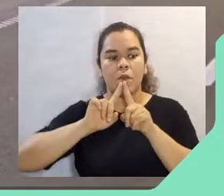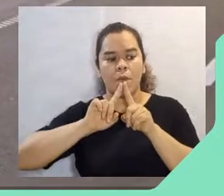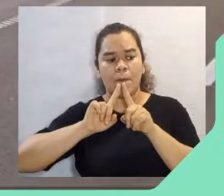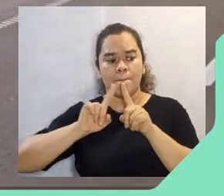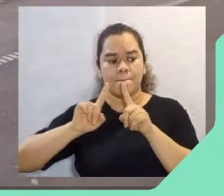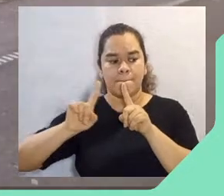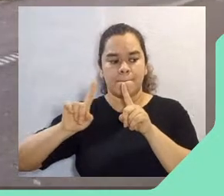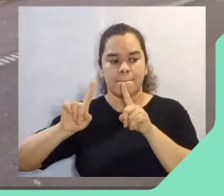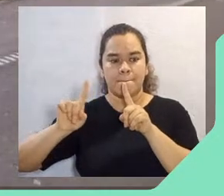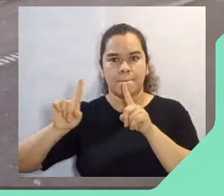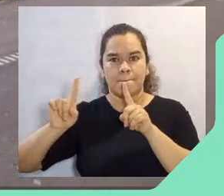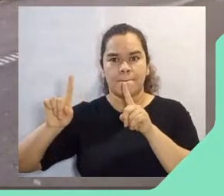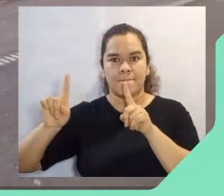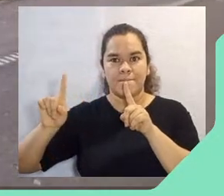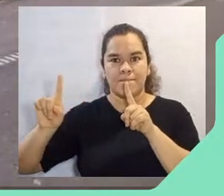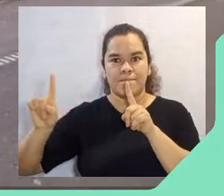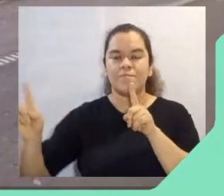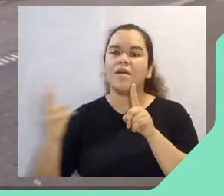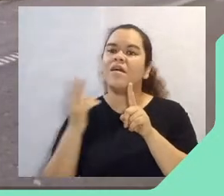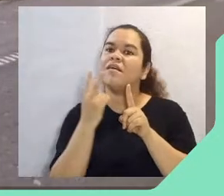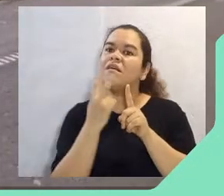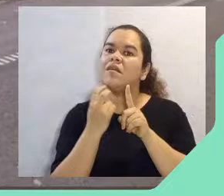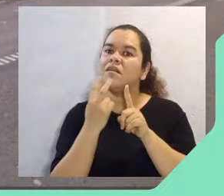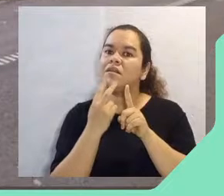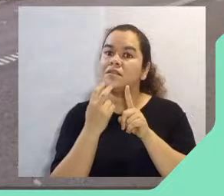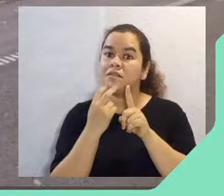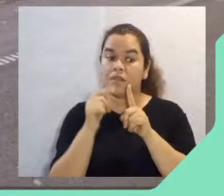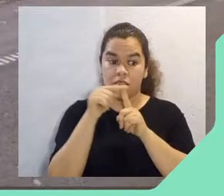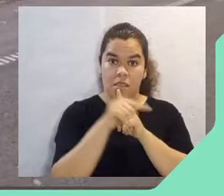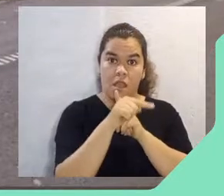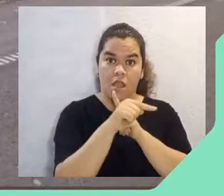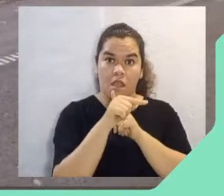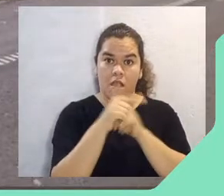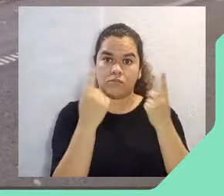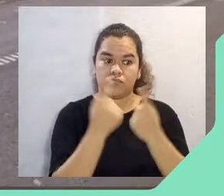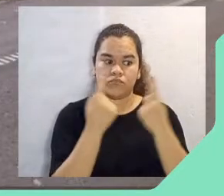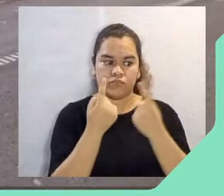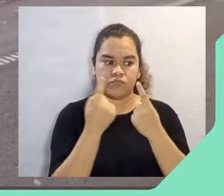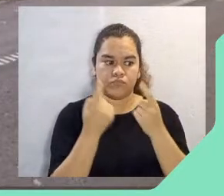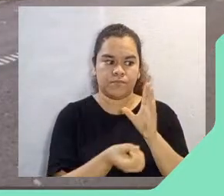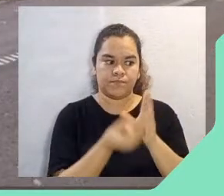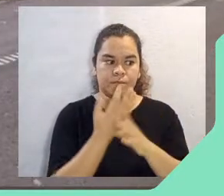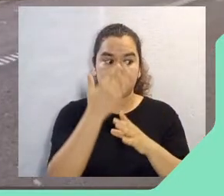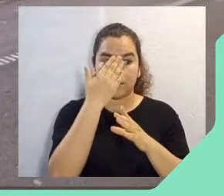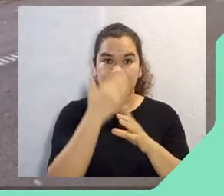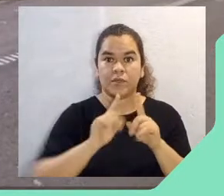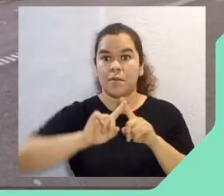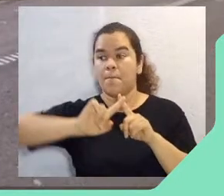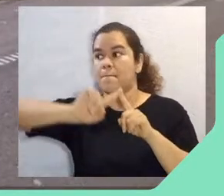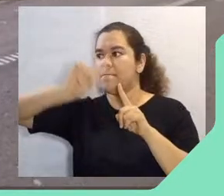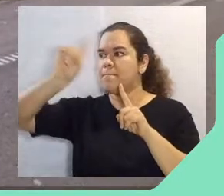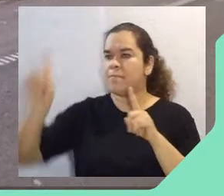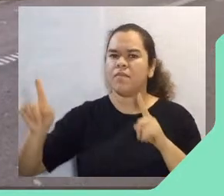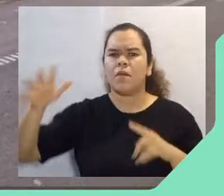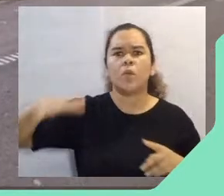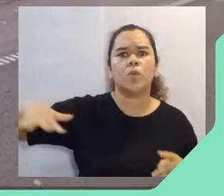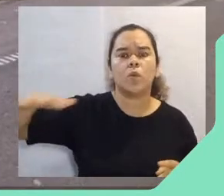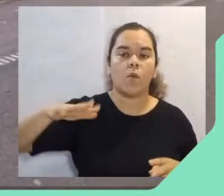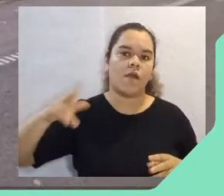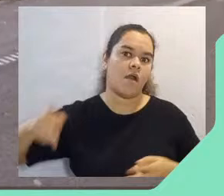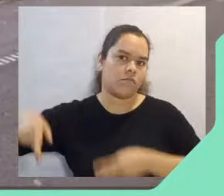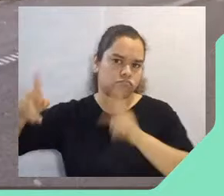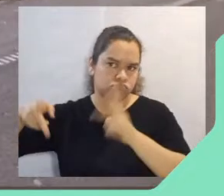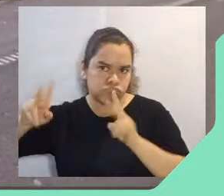a transmitir la energía generada en el país para alimentar grandes bloques, áreas de provincias,